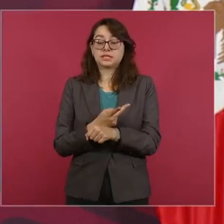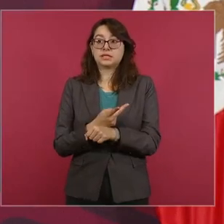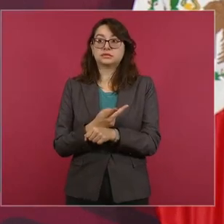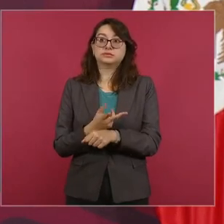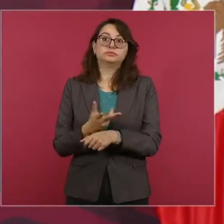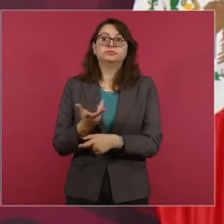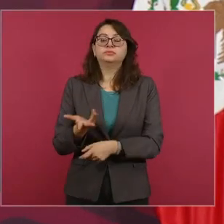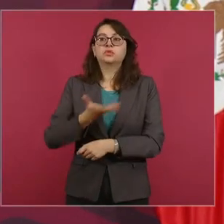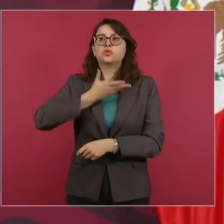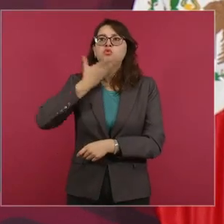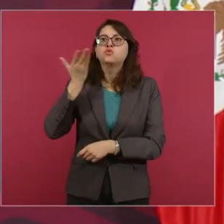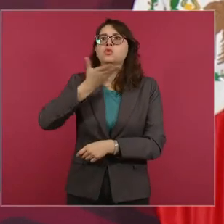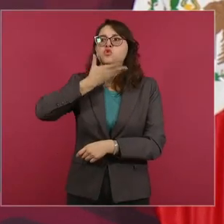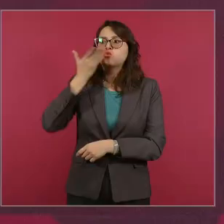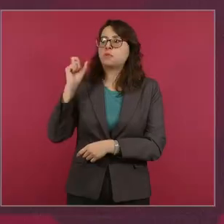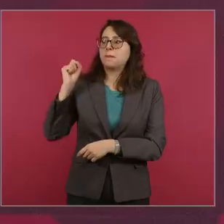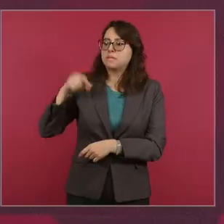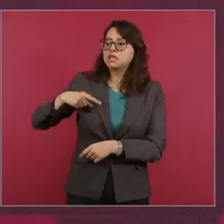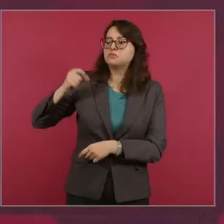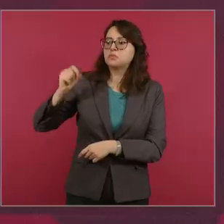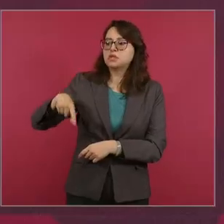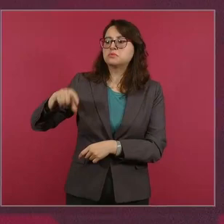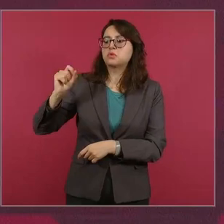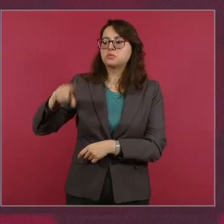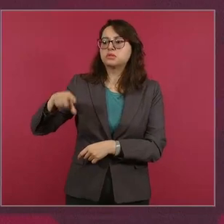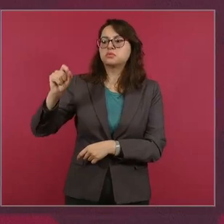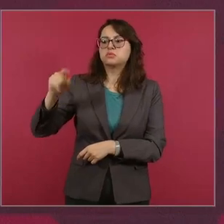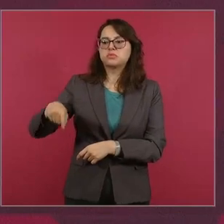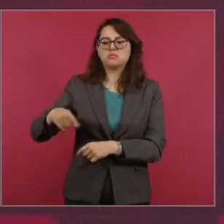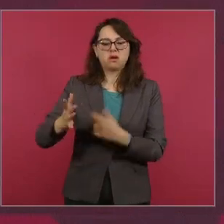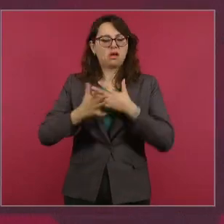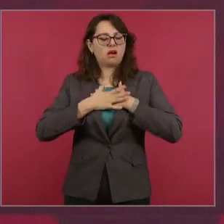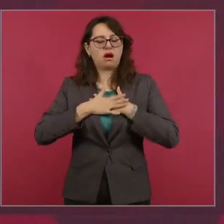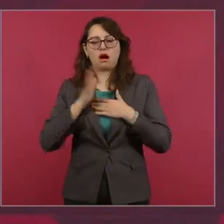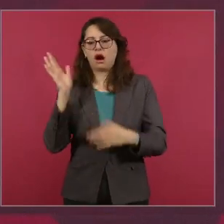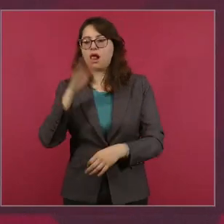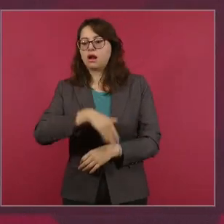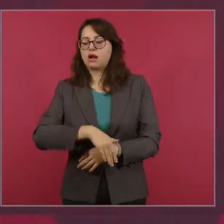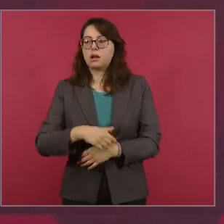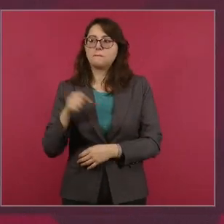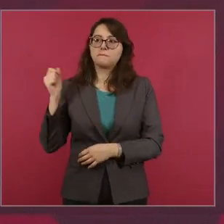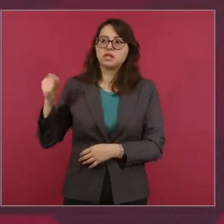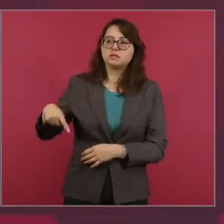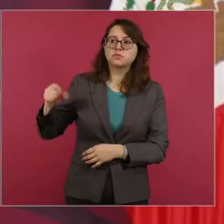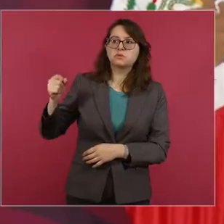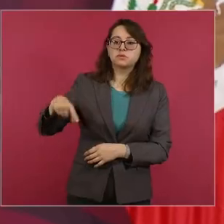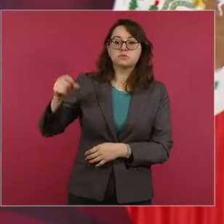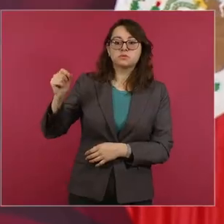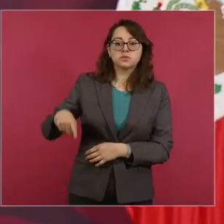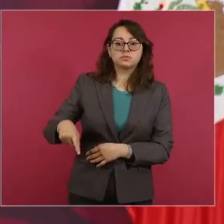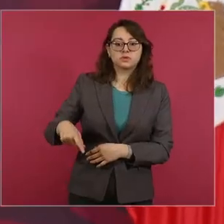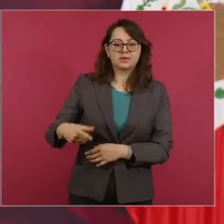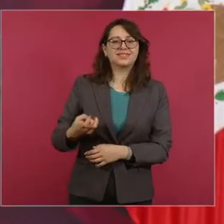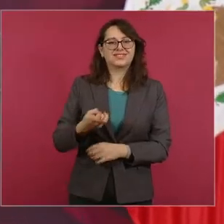y venía la mala costumbre.